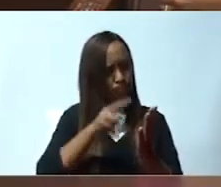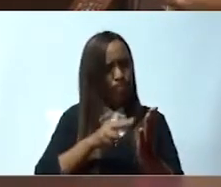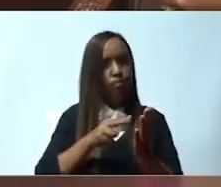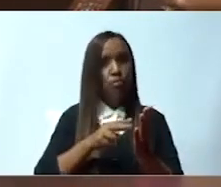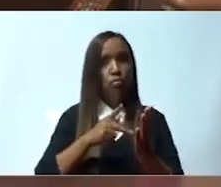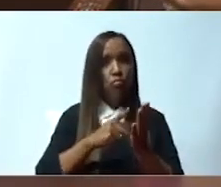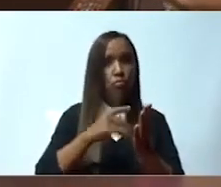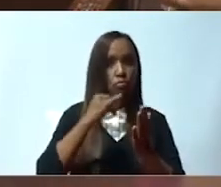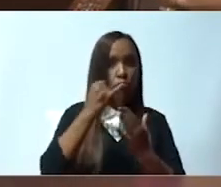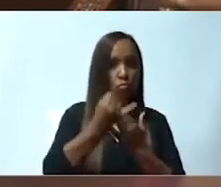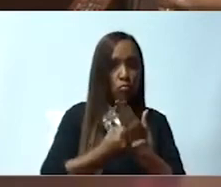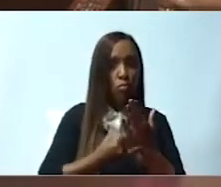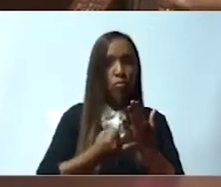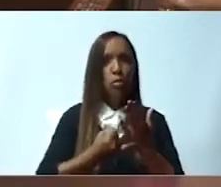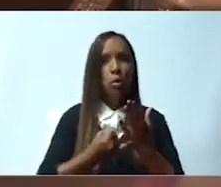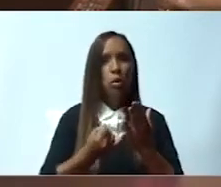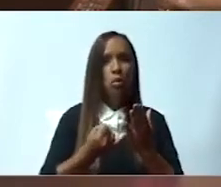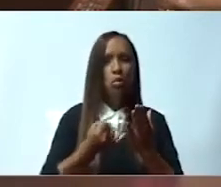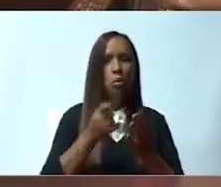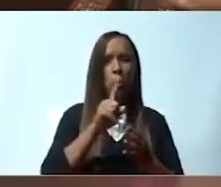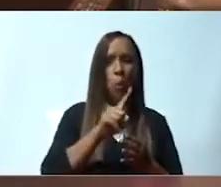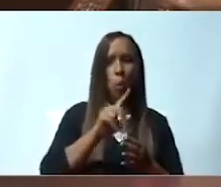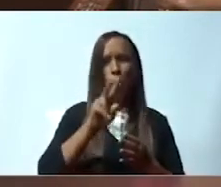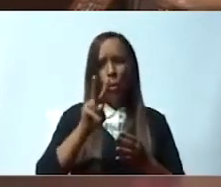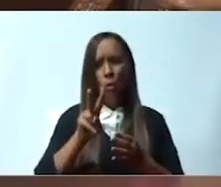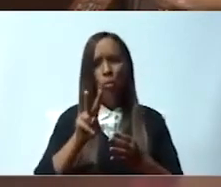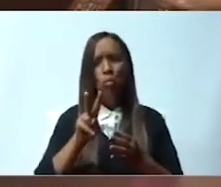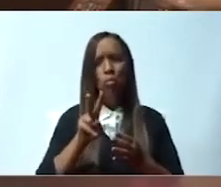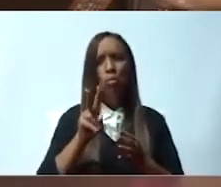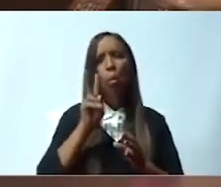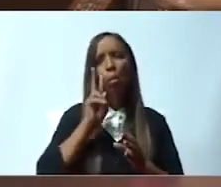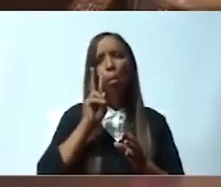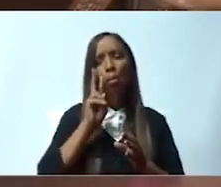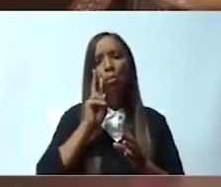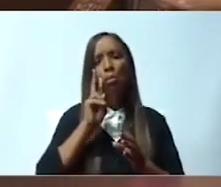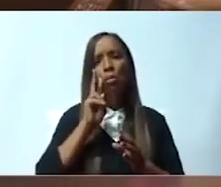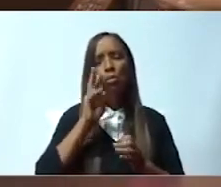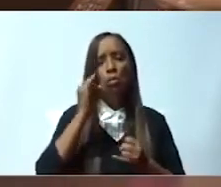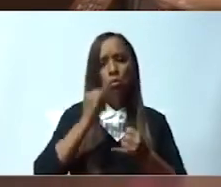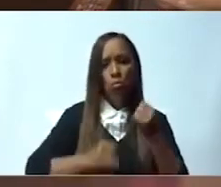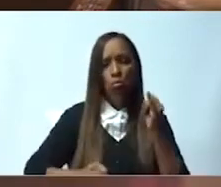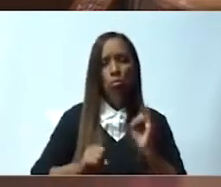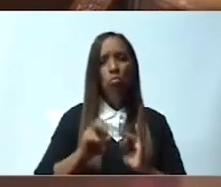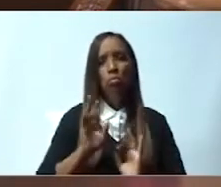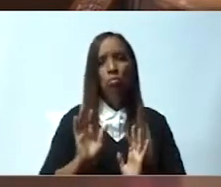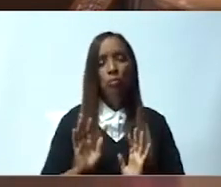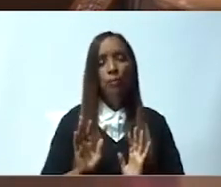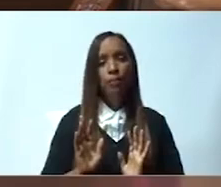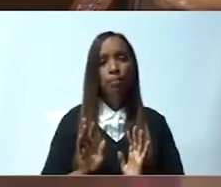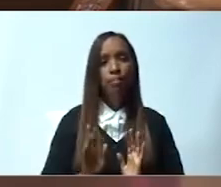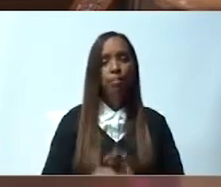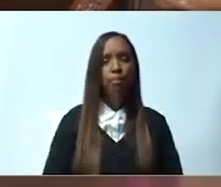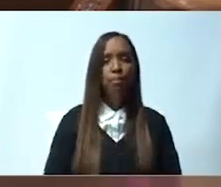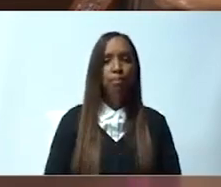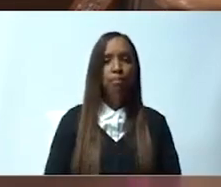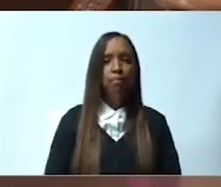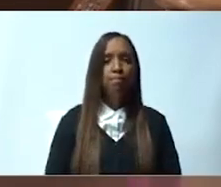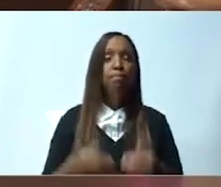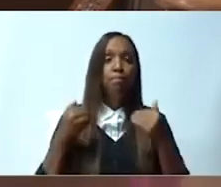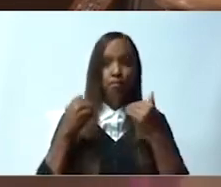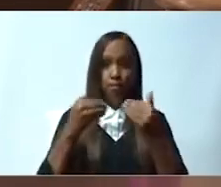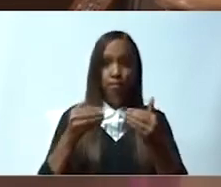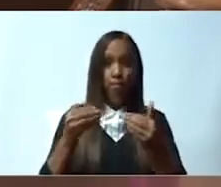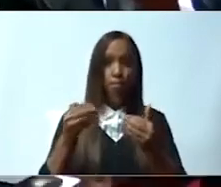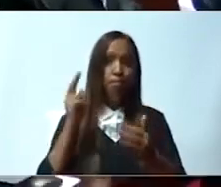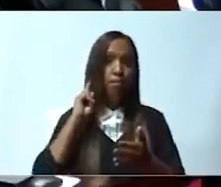terminemos a las 2 y algo, ¿verdad? Y nos vayamos ya. Adelante, doctor Agustín Burgos.